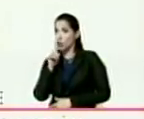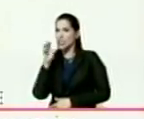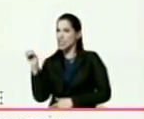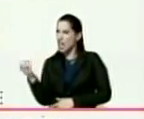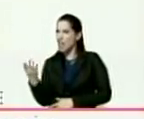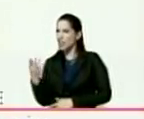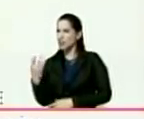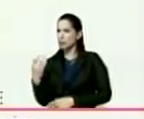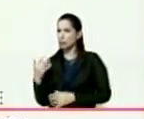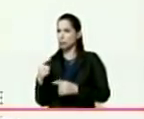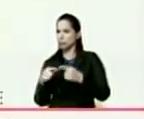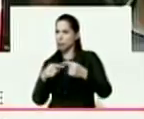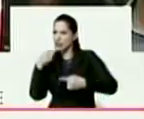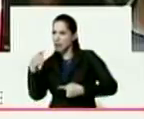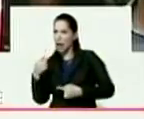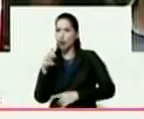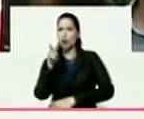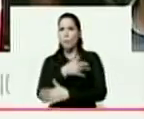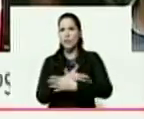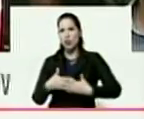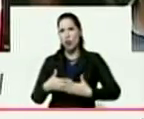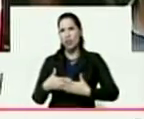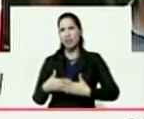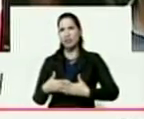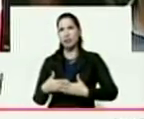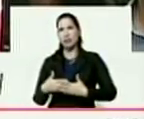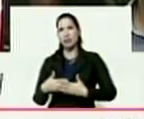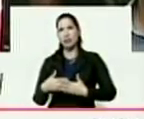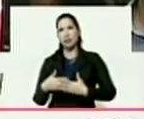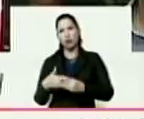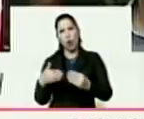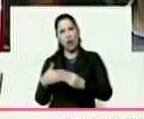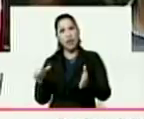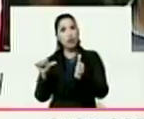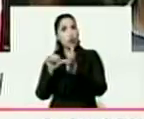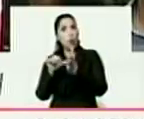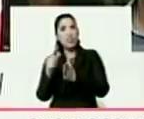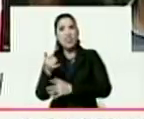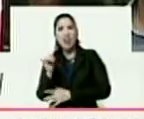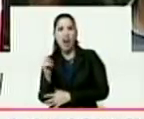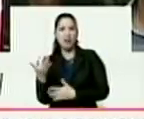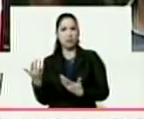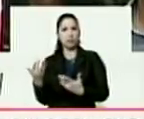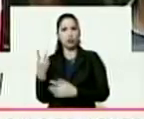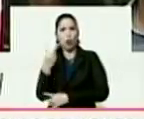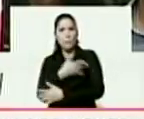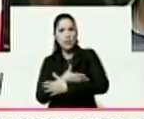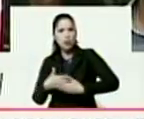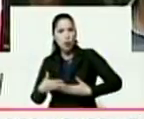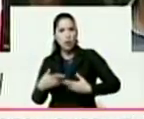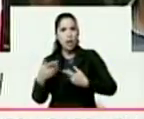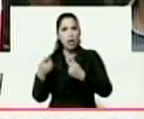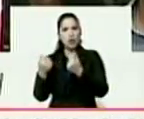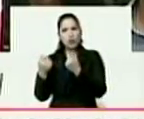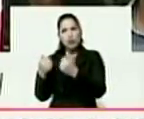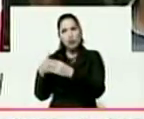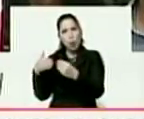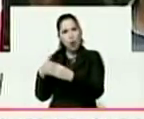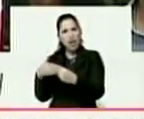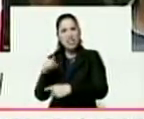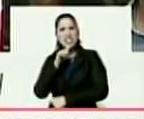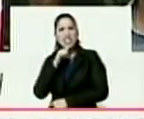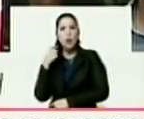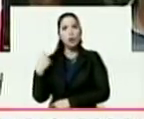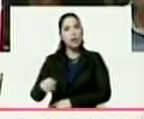millones de dólares y entonces una pregunta dónde están esos dos millones de dólares quien los tiene como los